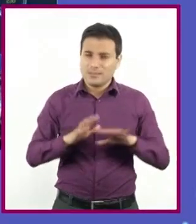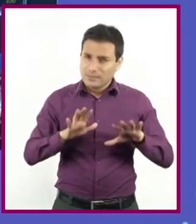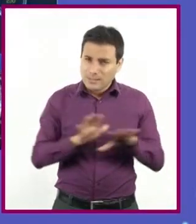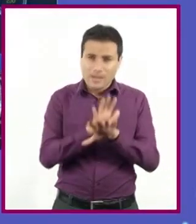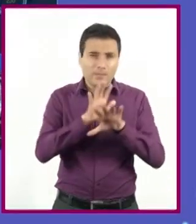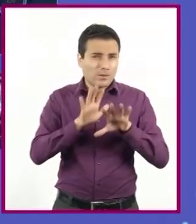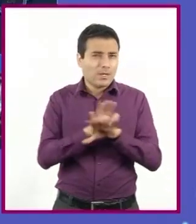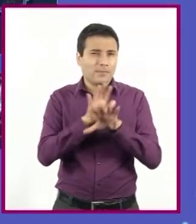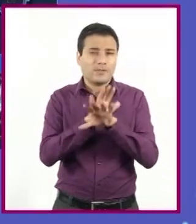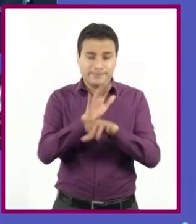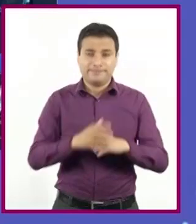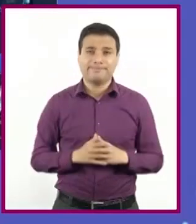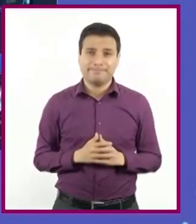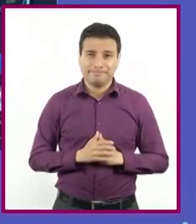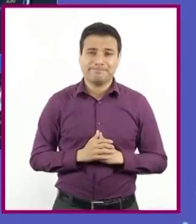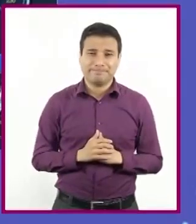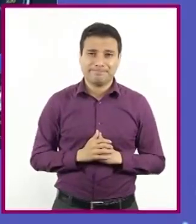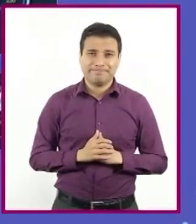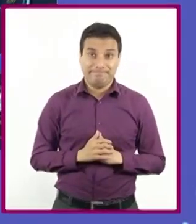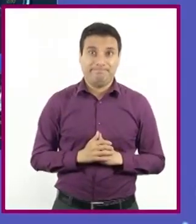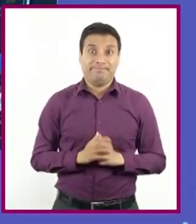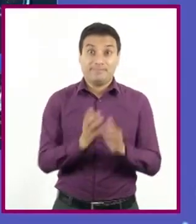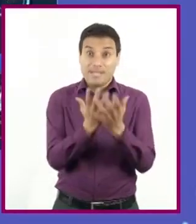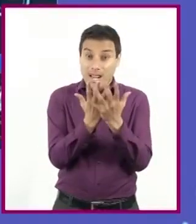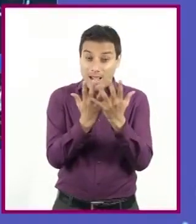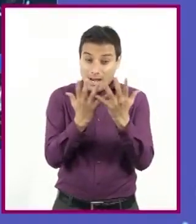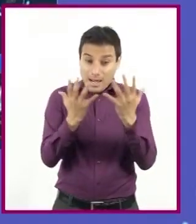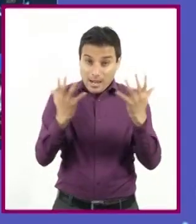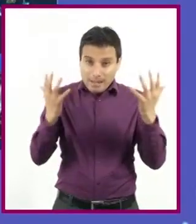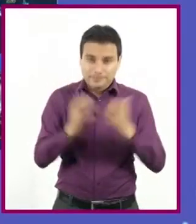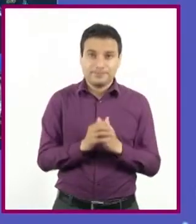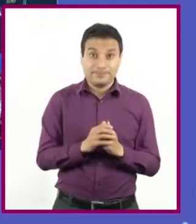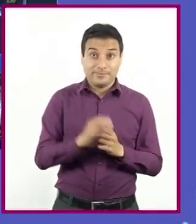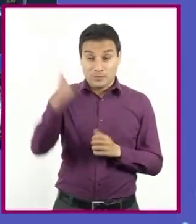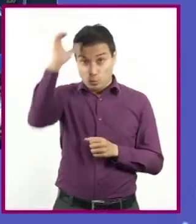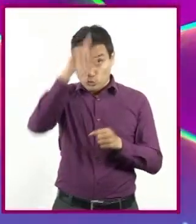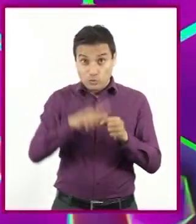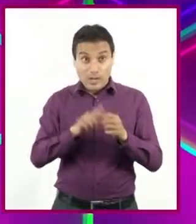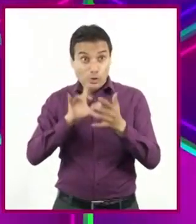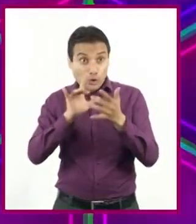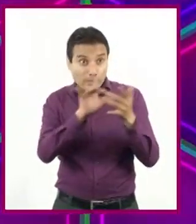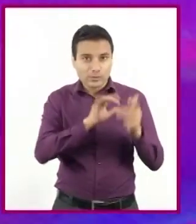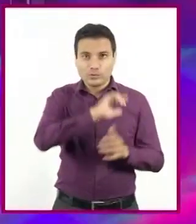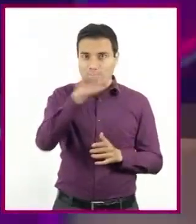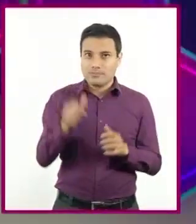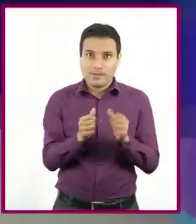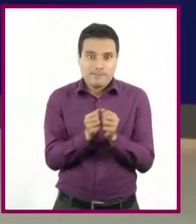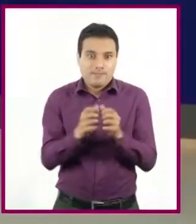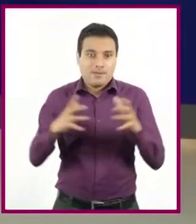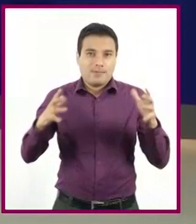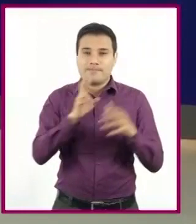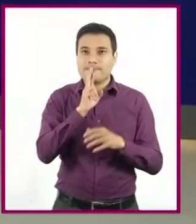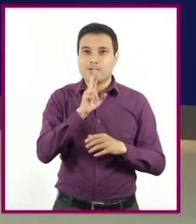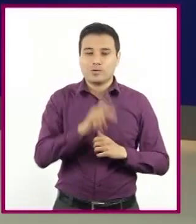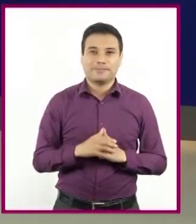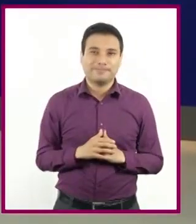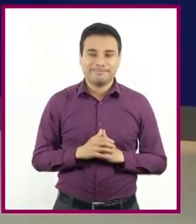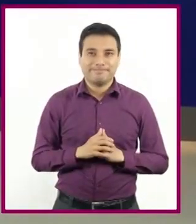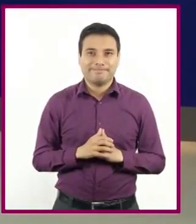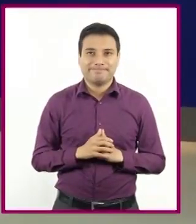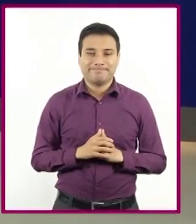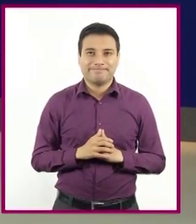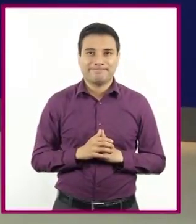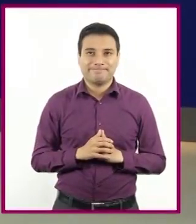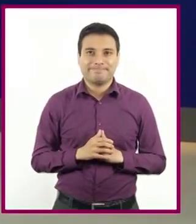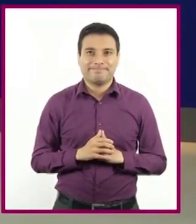y promotoras del cambio. Su riqueza crece con el contacto de las culturas. Para desarrollar el contenido